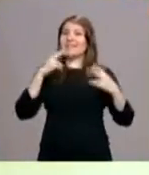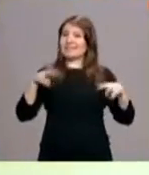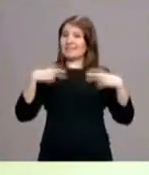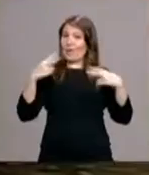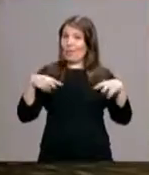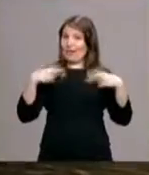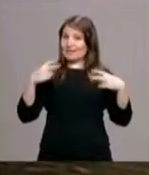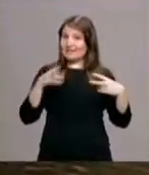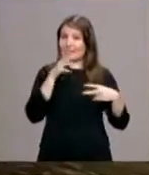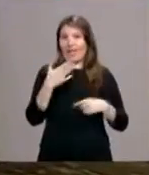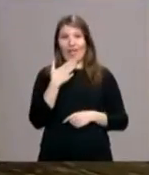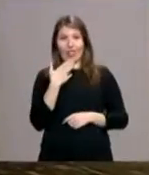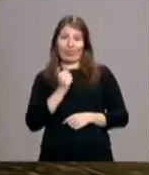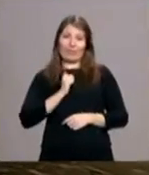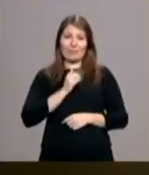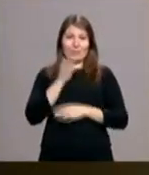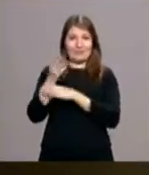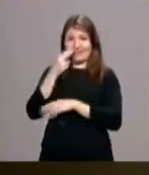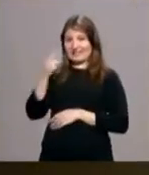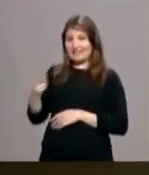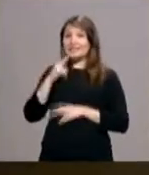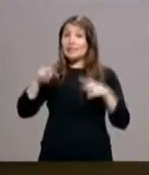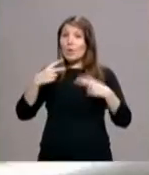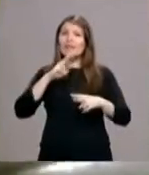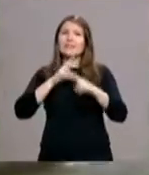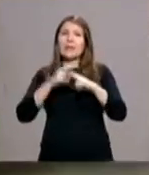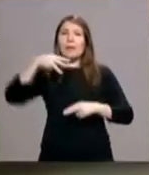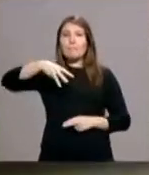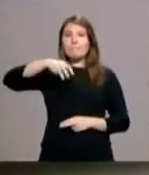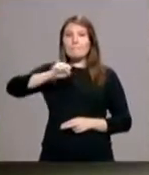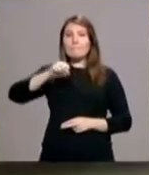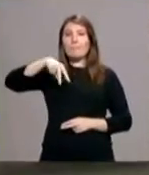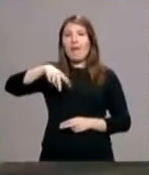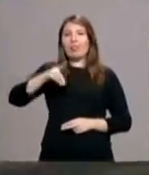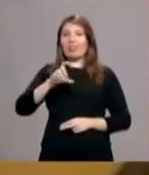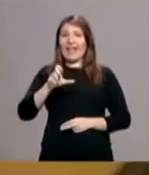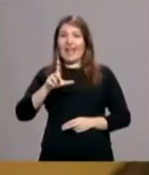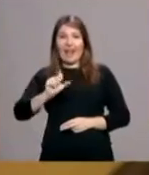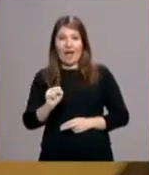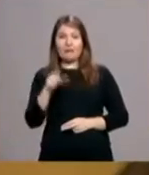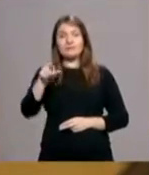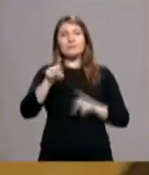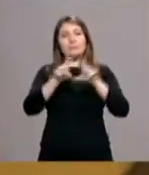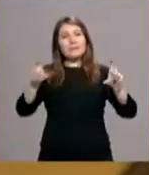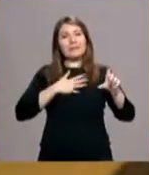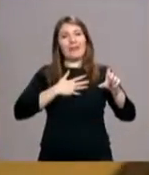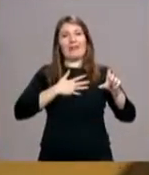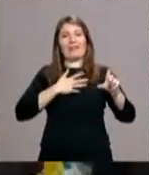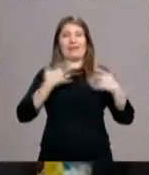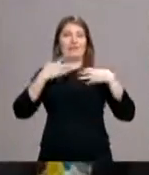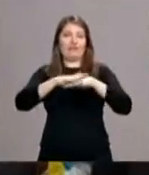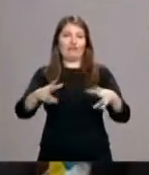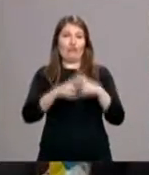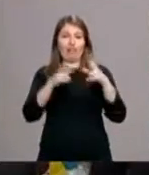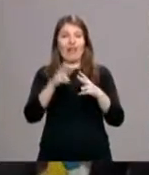alternativa de ocio, el restaurante Mandela, una empresa de inserción social creado por la Compañía de Jesús y